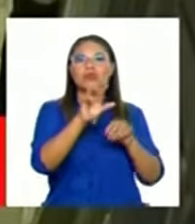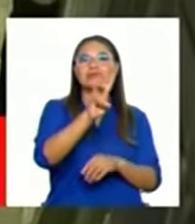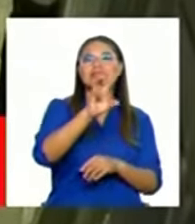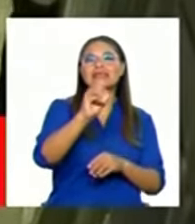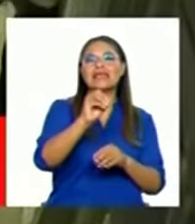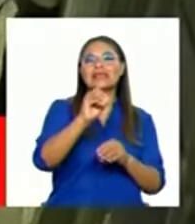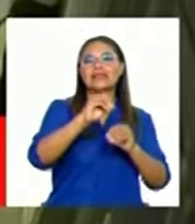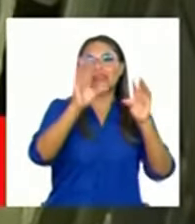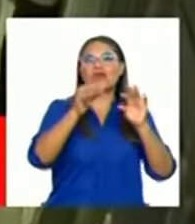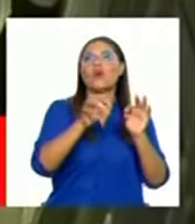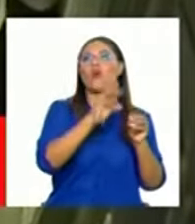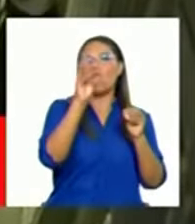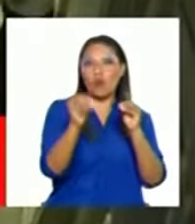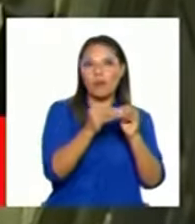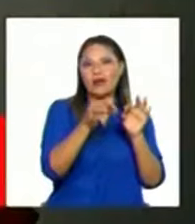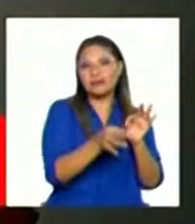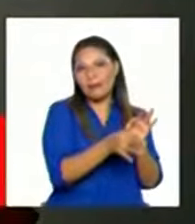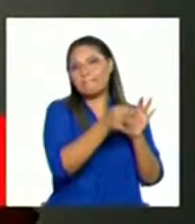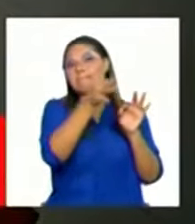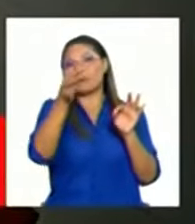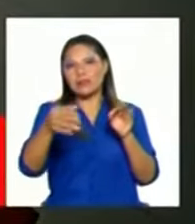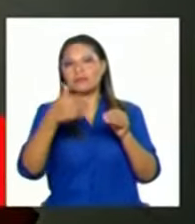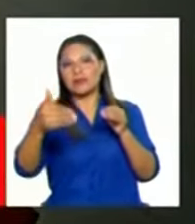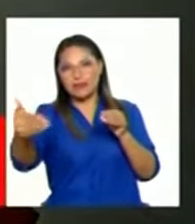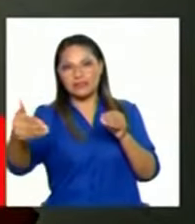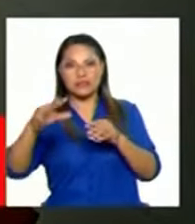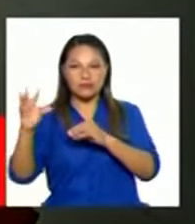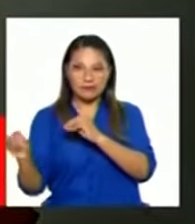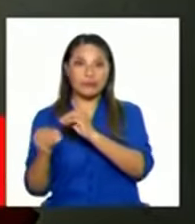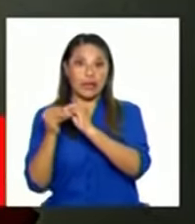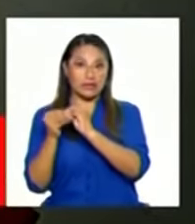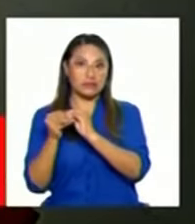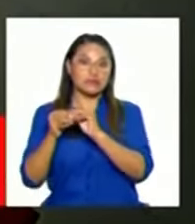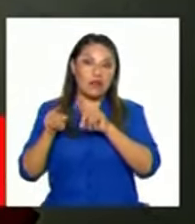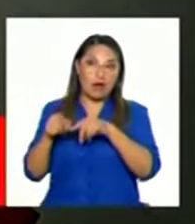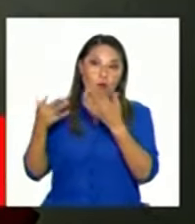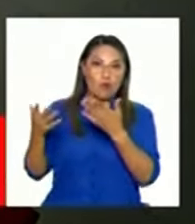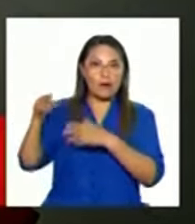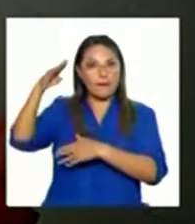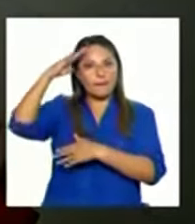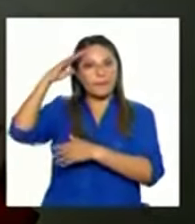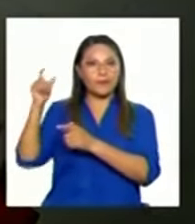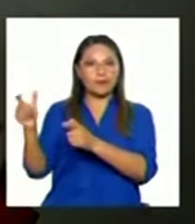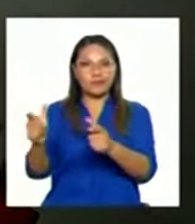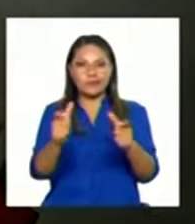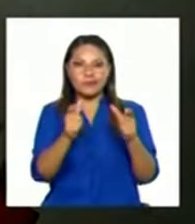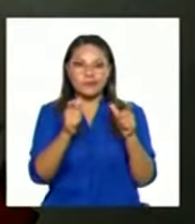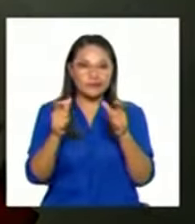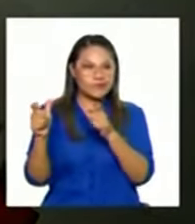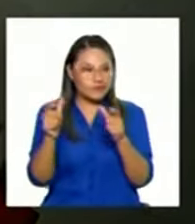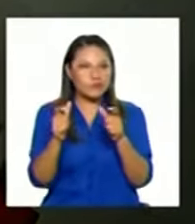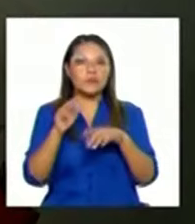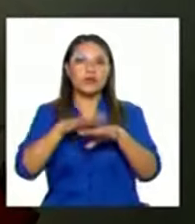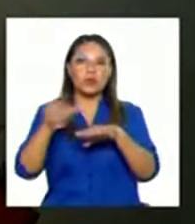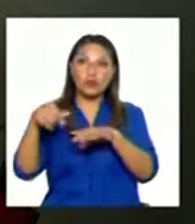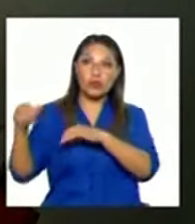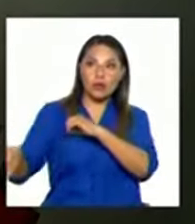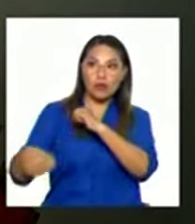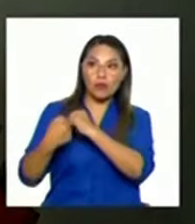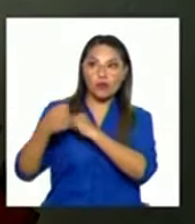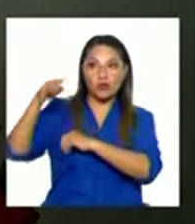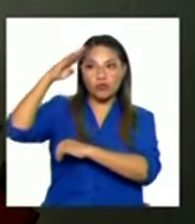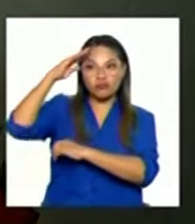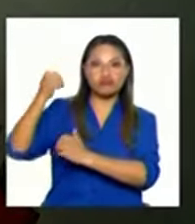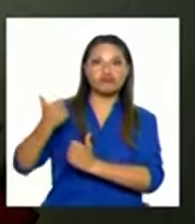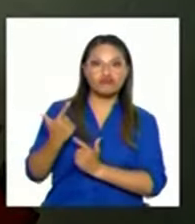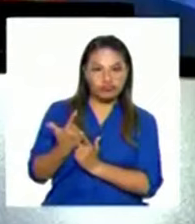días e inicia el 1 de abril de este año. La policía mantendrá el control del orden interno con apoyo de las Fuerzas